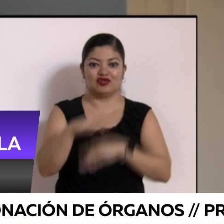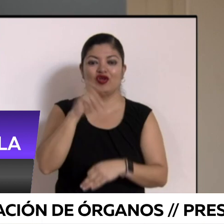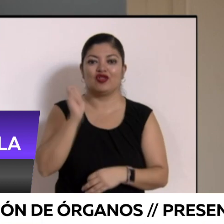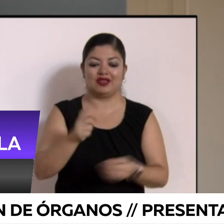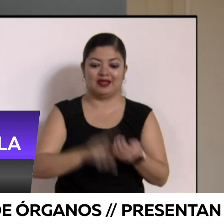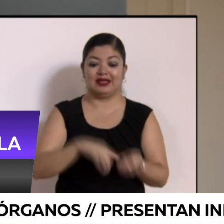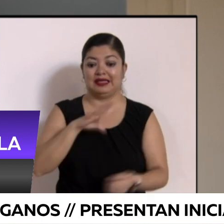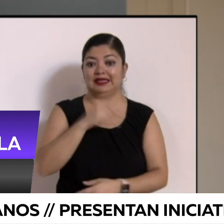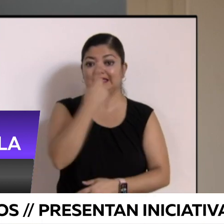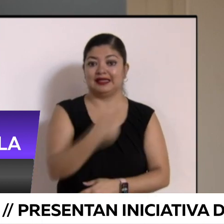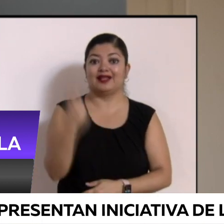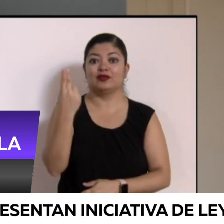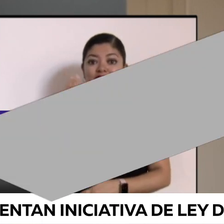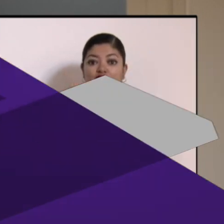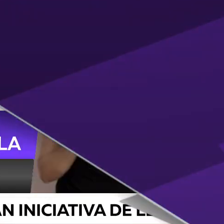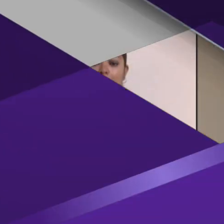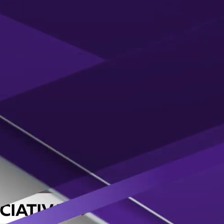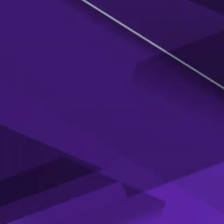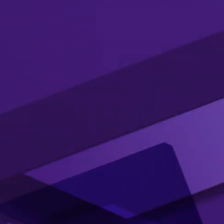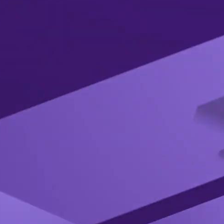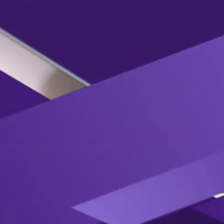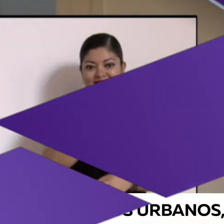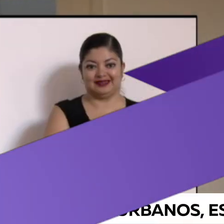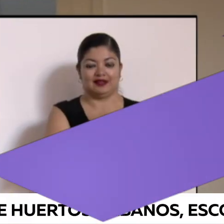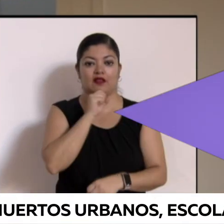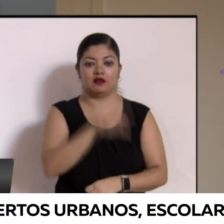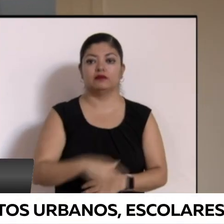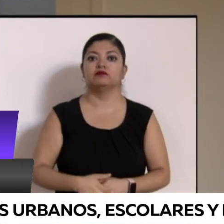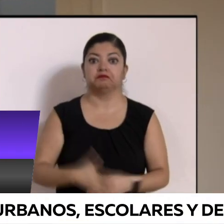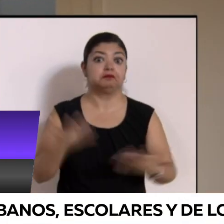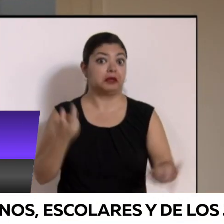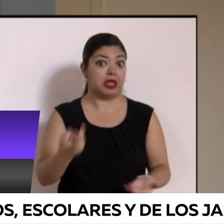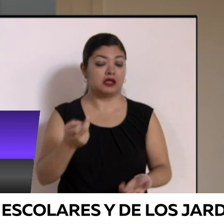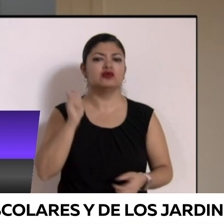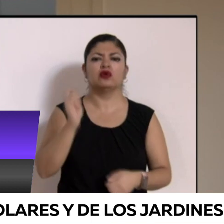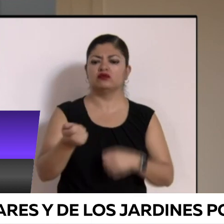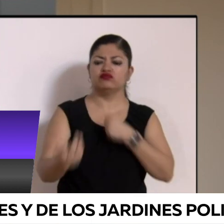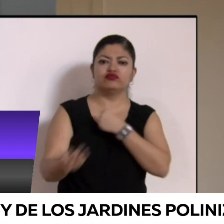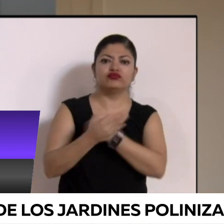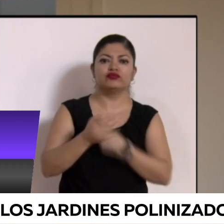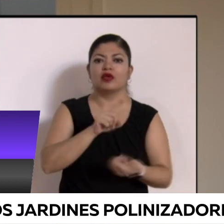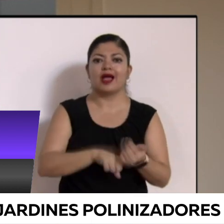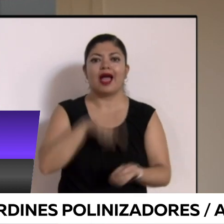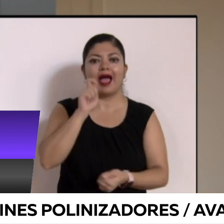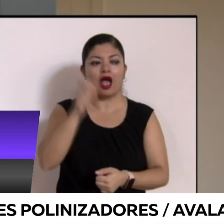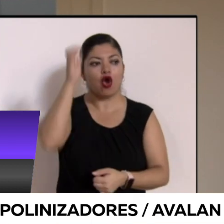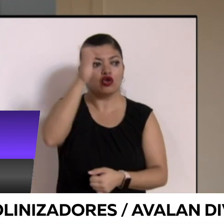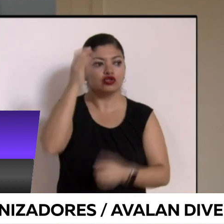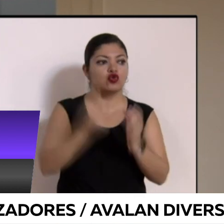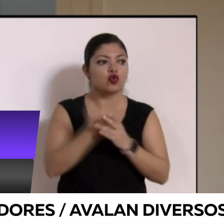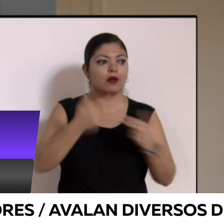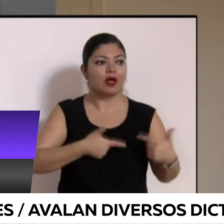nuestros 125 municipios. La cual, sin duda alguna, nos garantiza la concientización a nuestras futuras